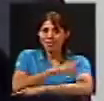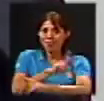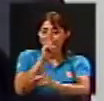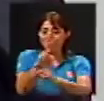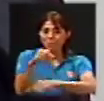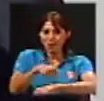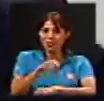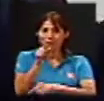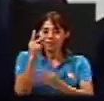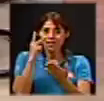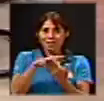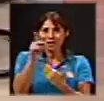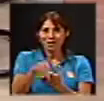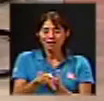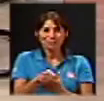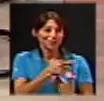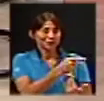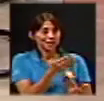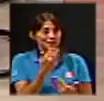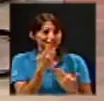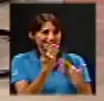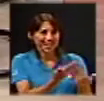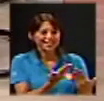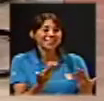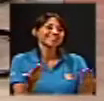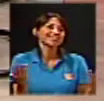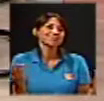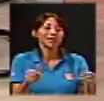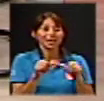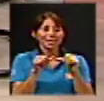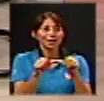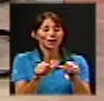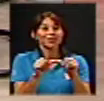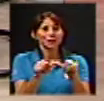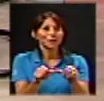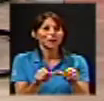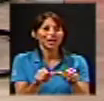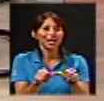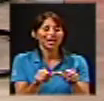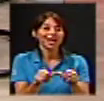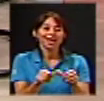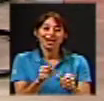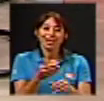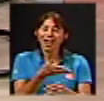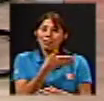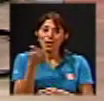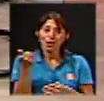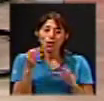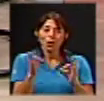nos acompañen, y a ustedes les decimos muchas gracias y que continúe las mejores